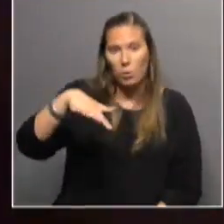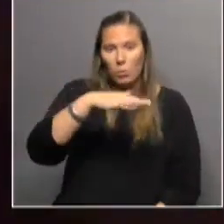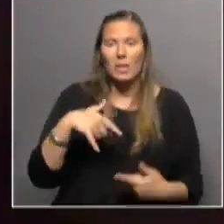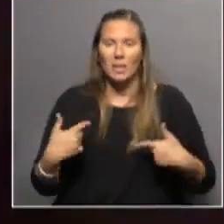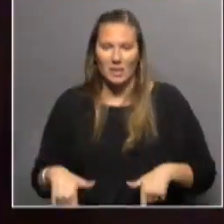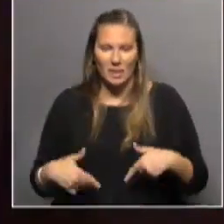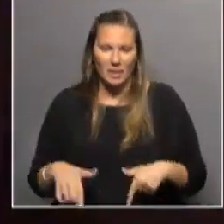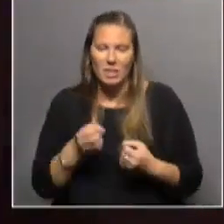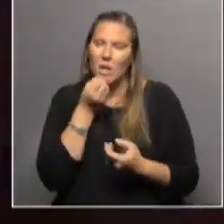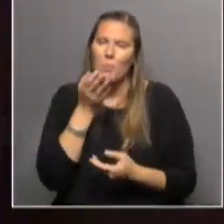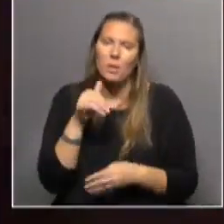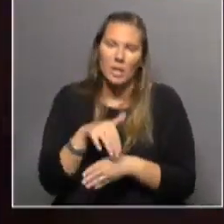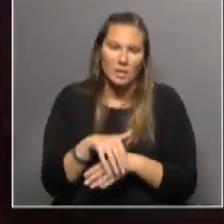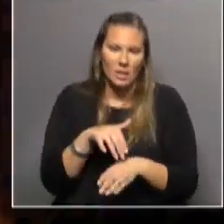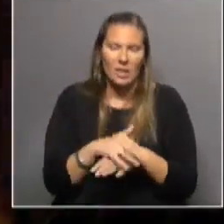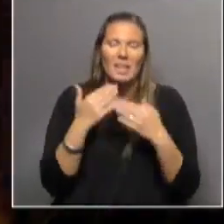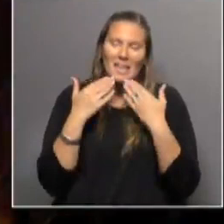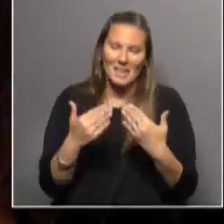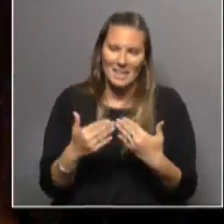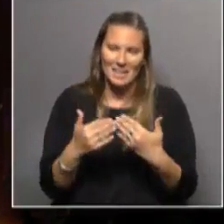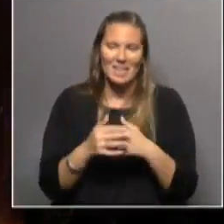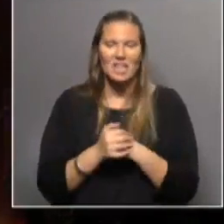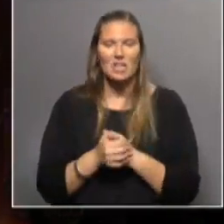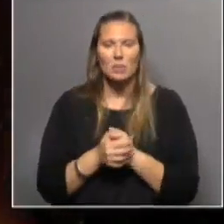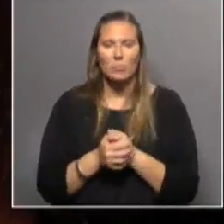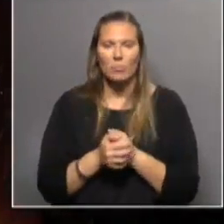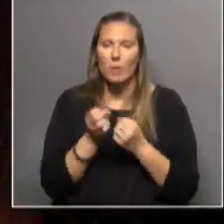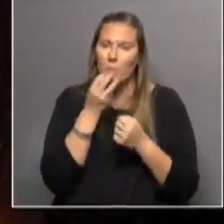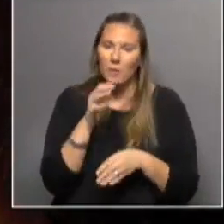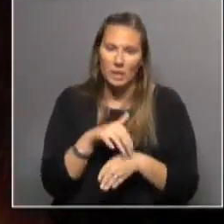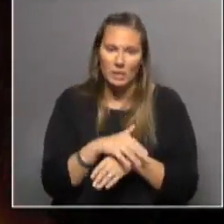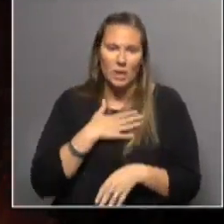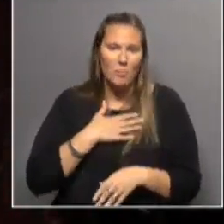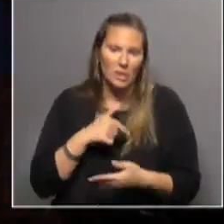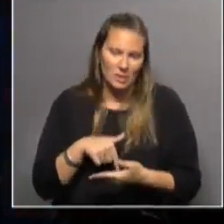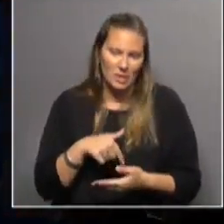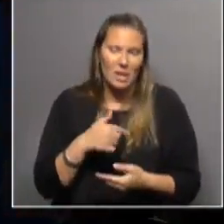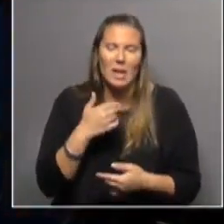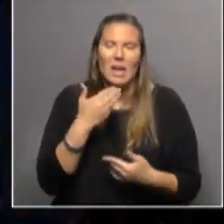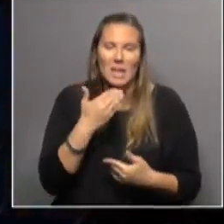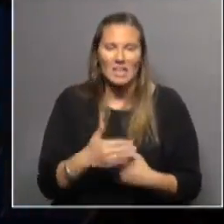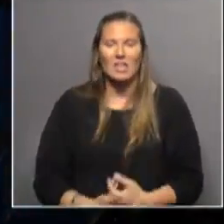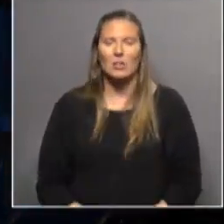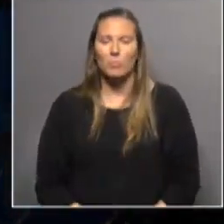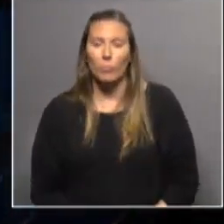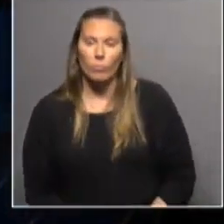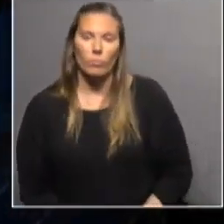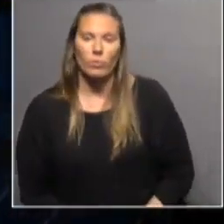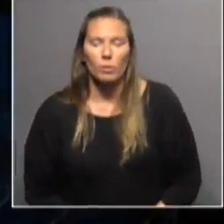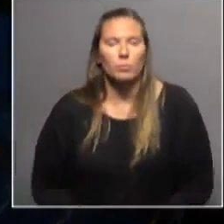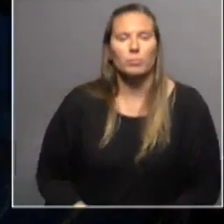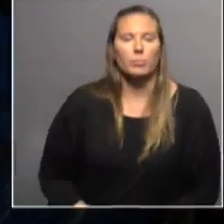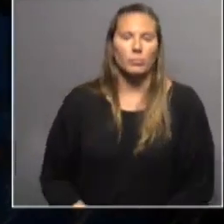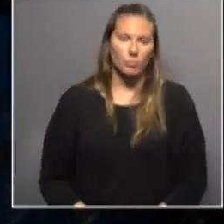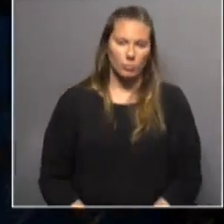Montevideo. Muy buenas tardes. Muchas gracias por estar hoy en Mirá Montevideo. Buenas tardes. El placer es mío. Muchísimas gracias. Por favor. Bueno, primero